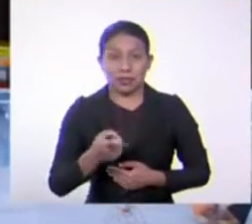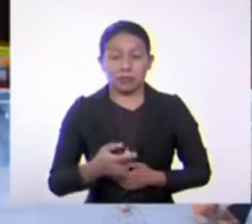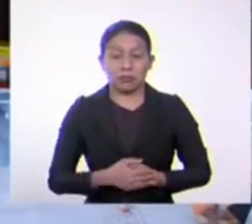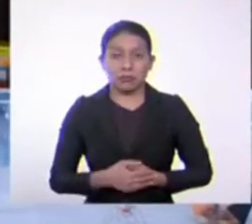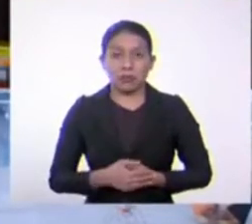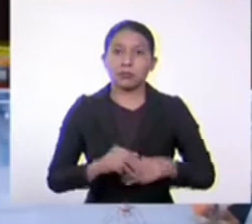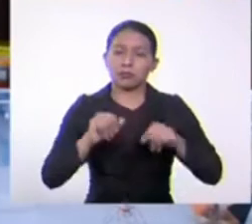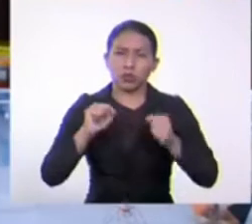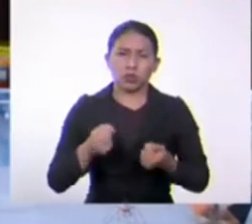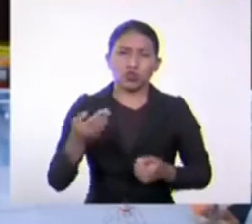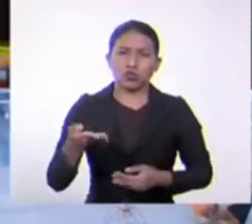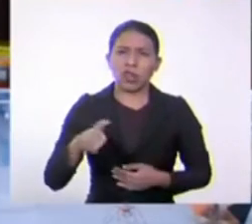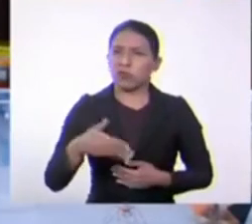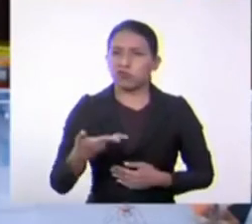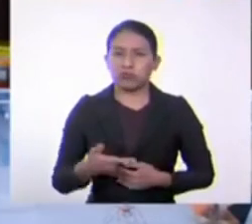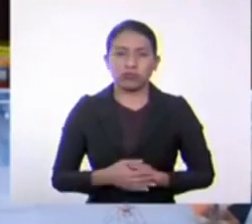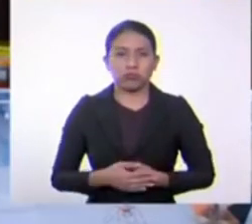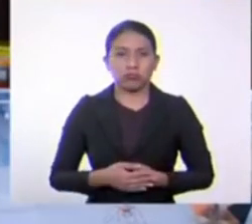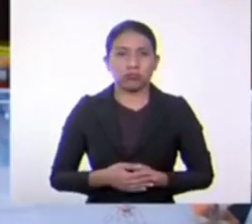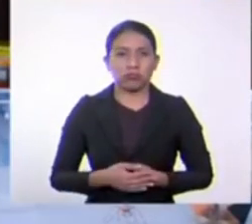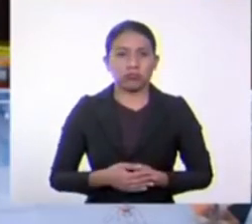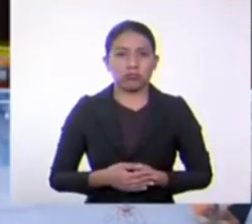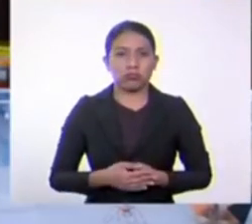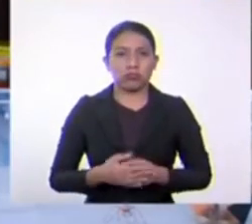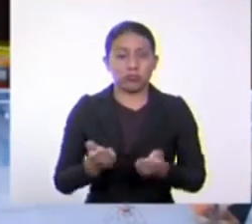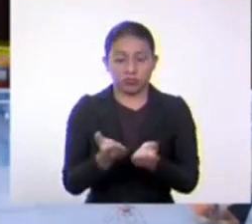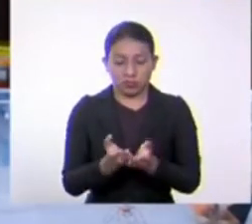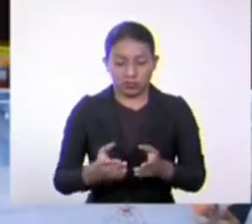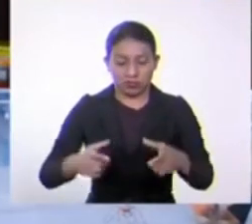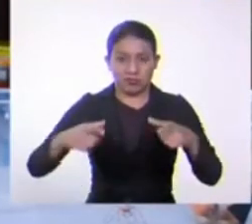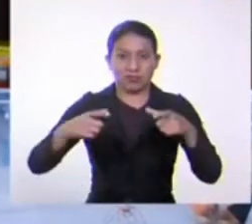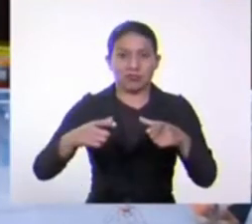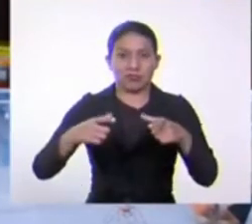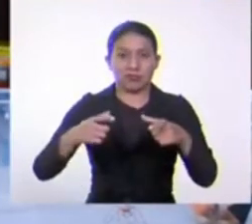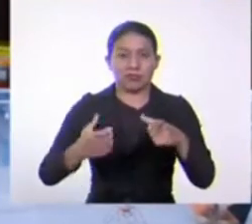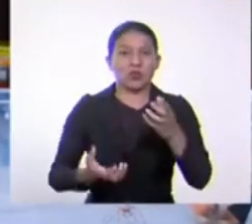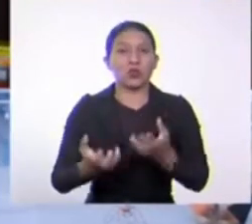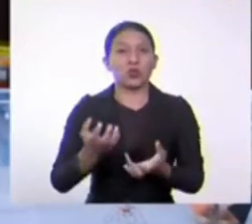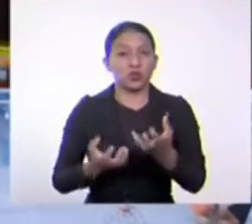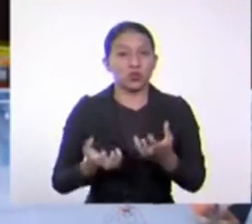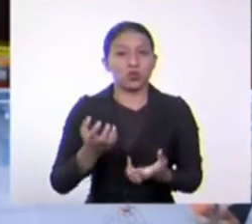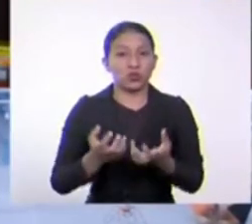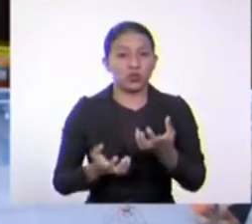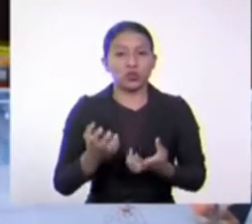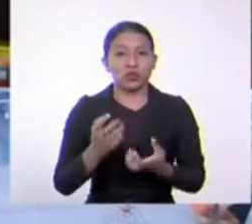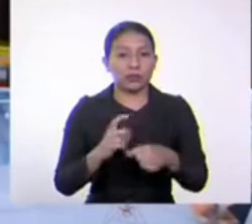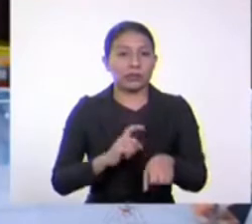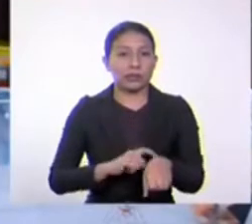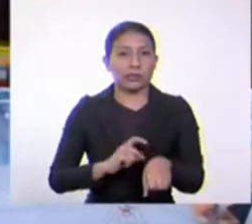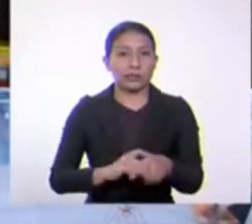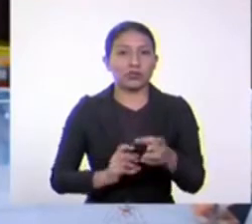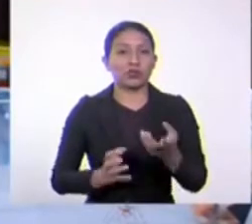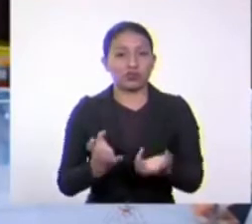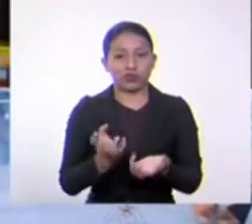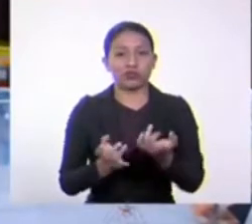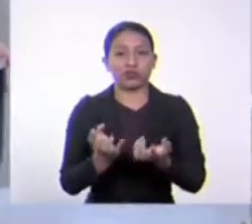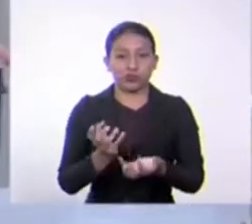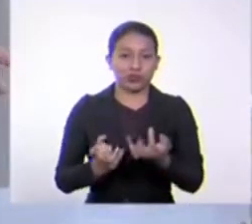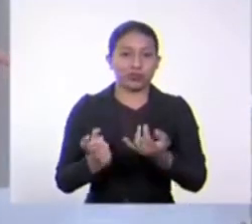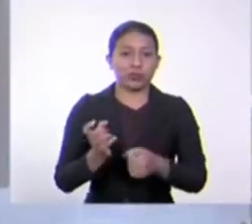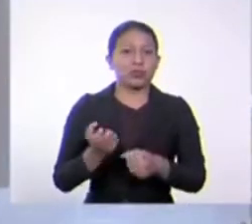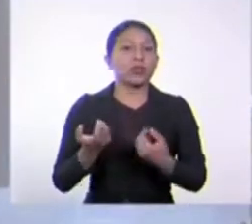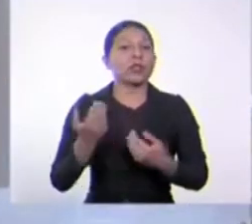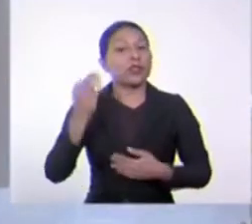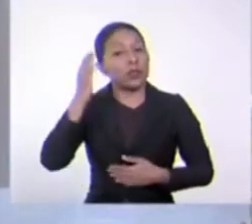podríamos usar una especie de olla y estar calentando cada cierto tiempo. Para saber a qué